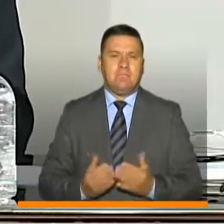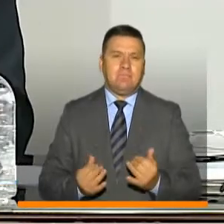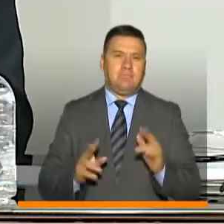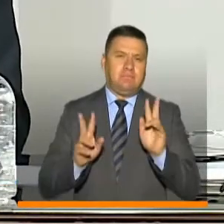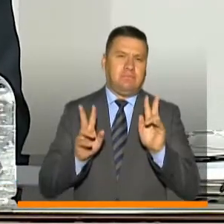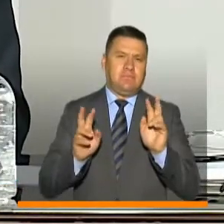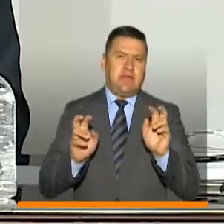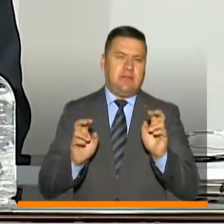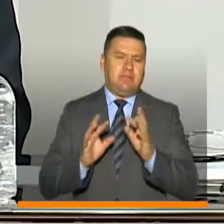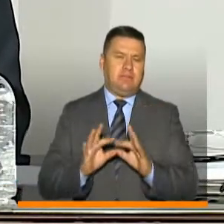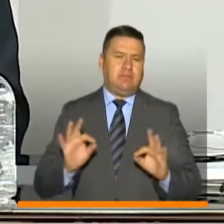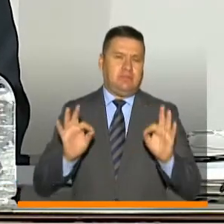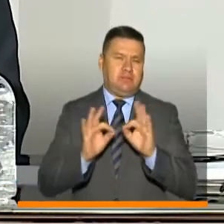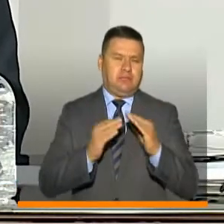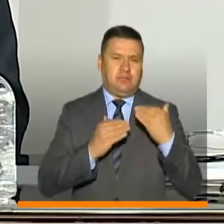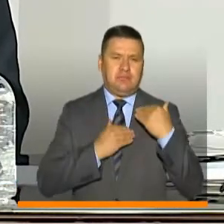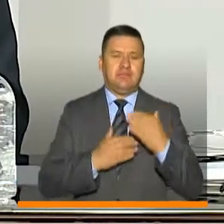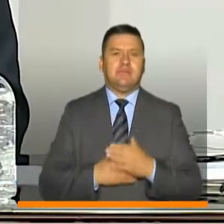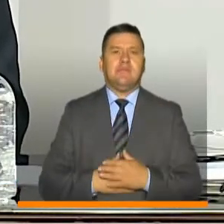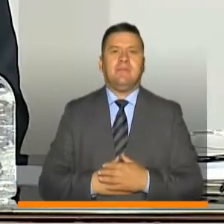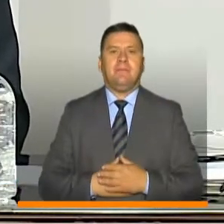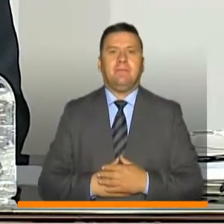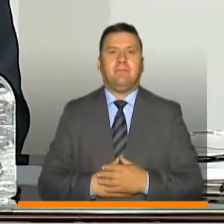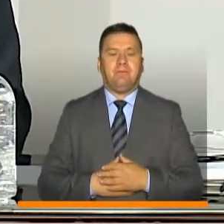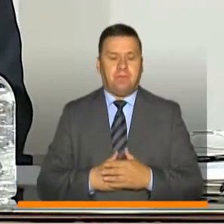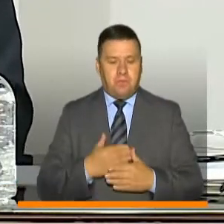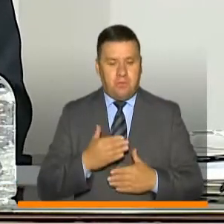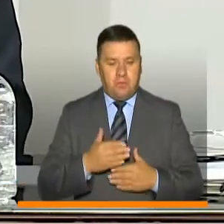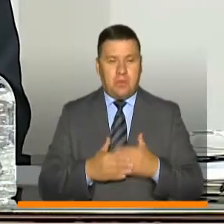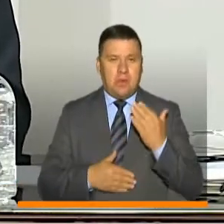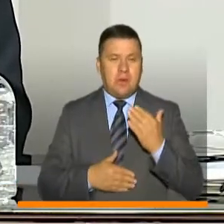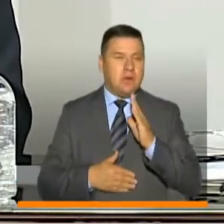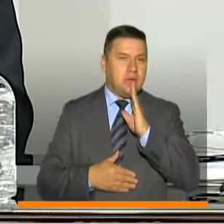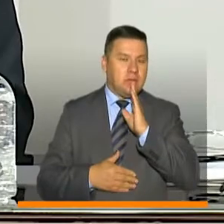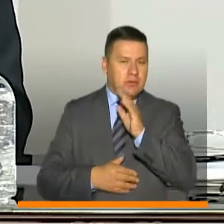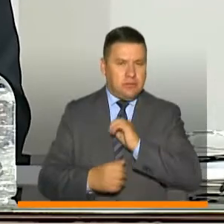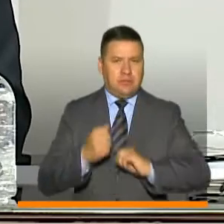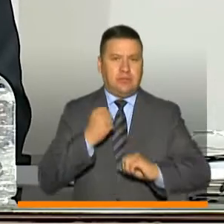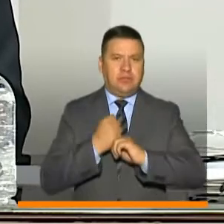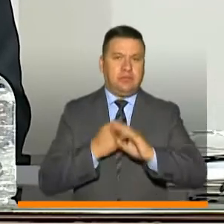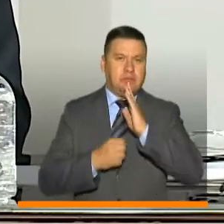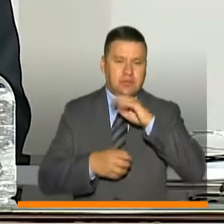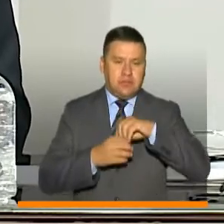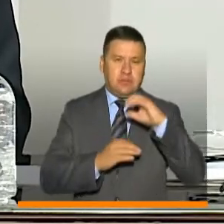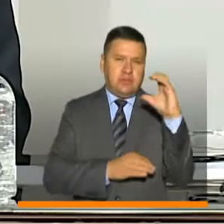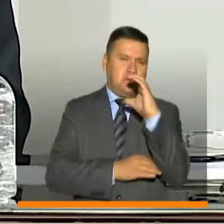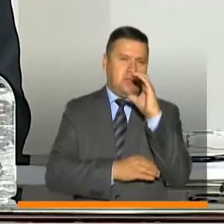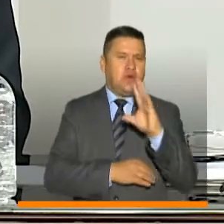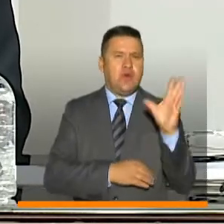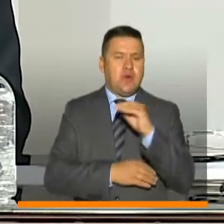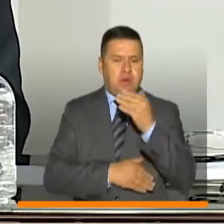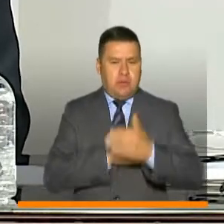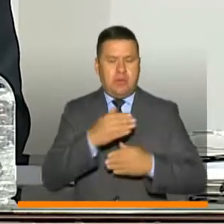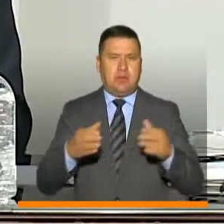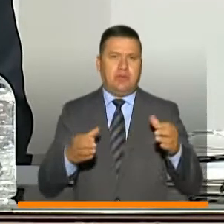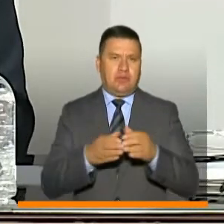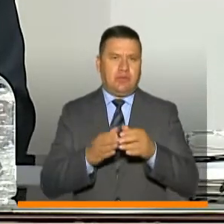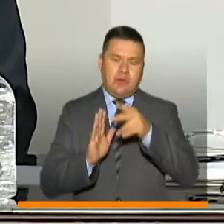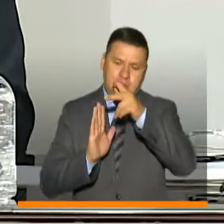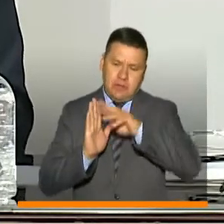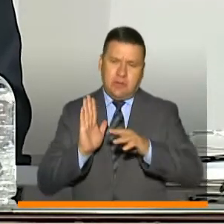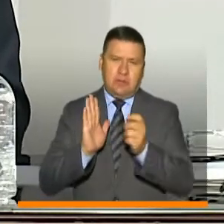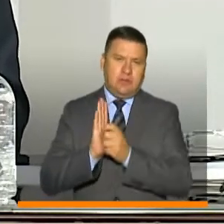varios temas de inmensa relevancia, empezando por el respaldo que brinda Colombia a todo el proceso de